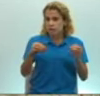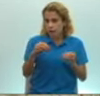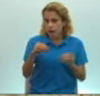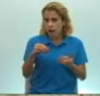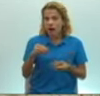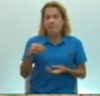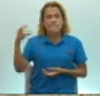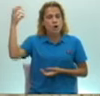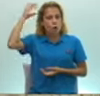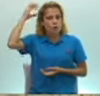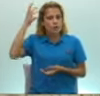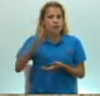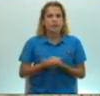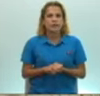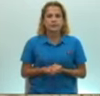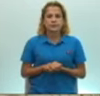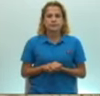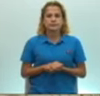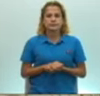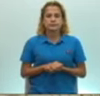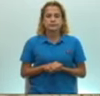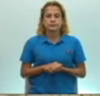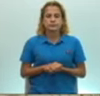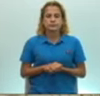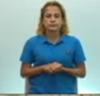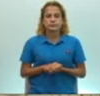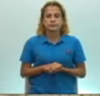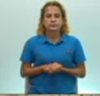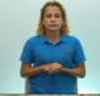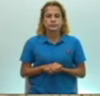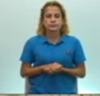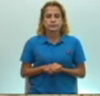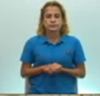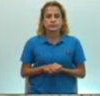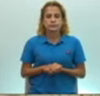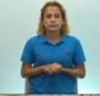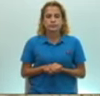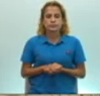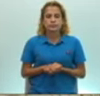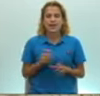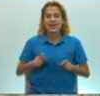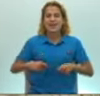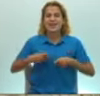principado que es la transición al imperio, llamado el primer ciudadano,